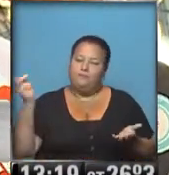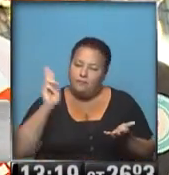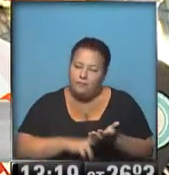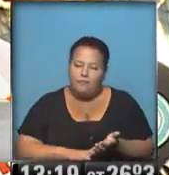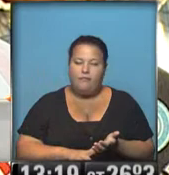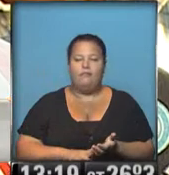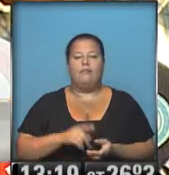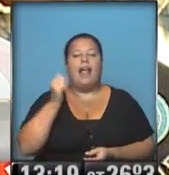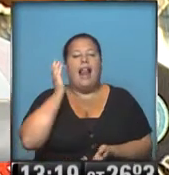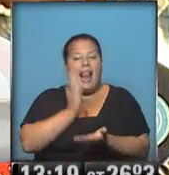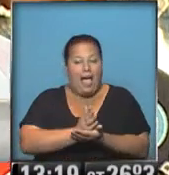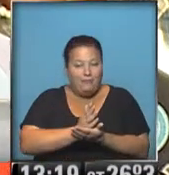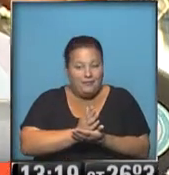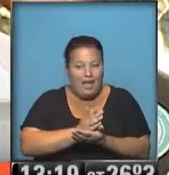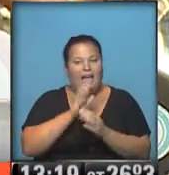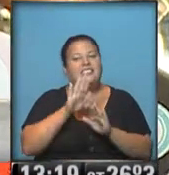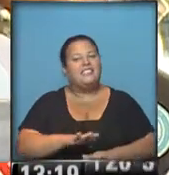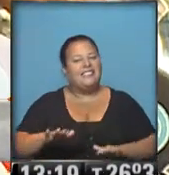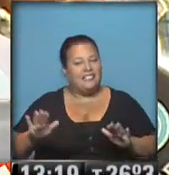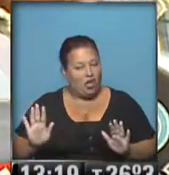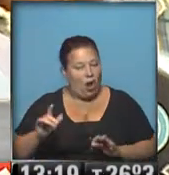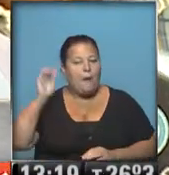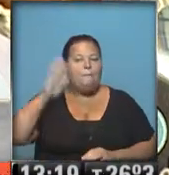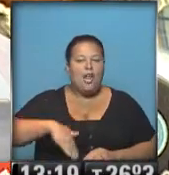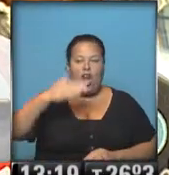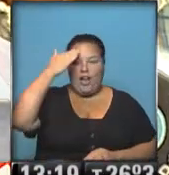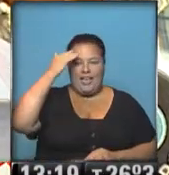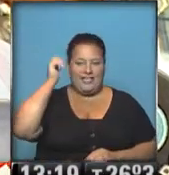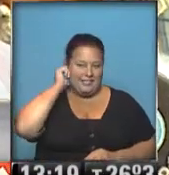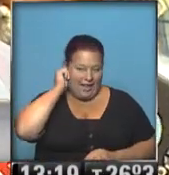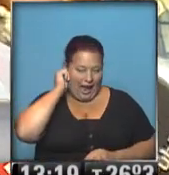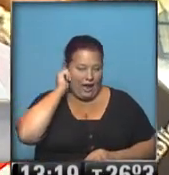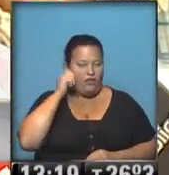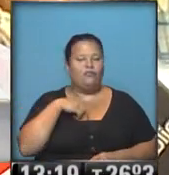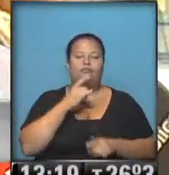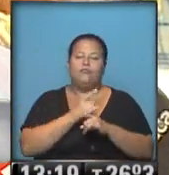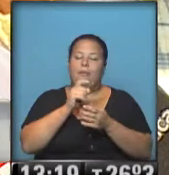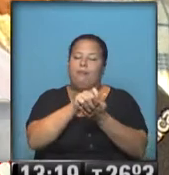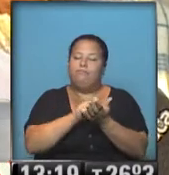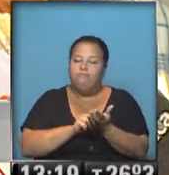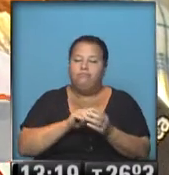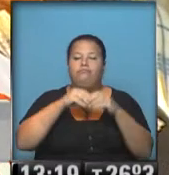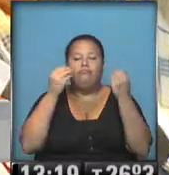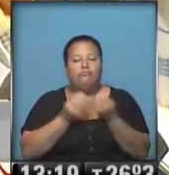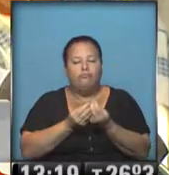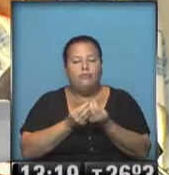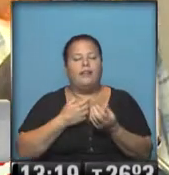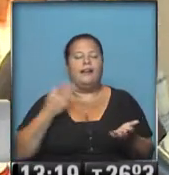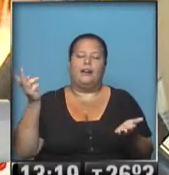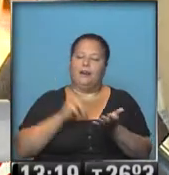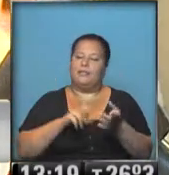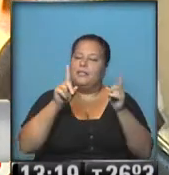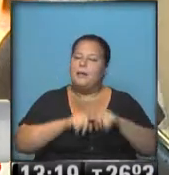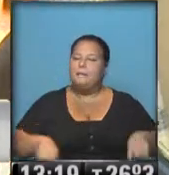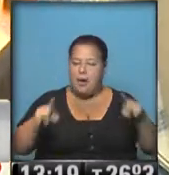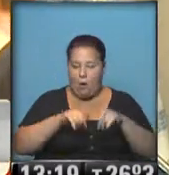que la mitad eran niños, menores de 15 años. Eso siempre, la estadística siempre repite lo mismo,